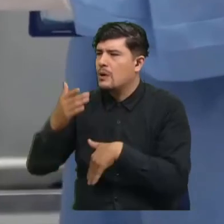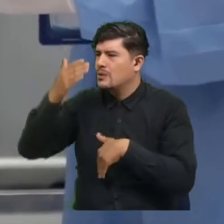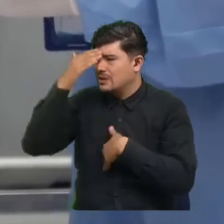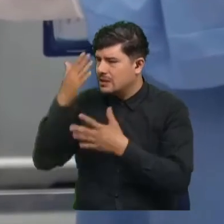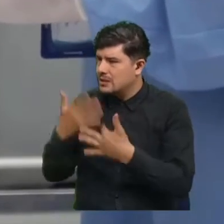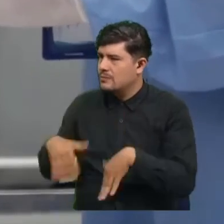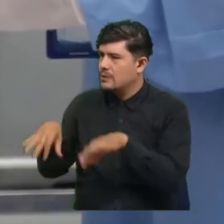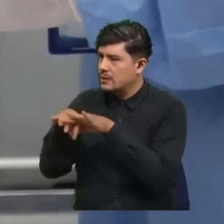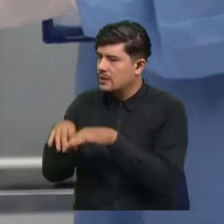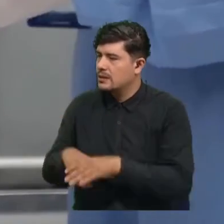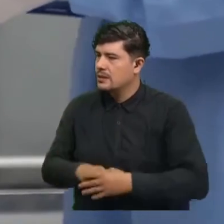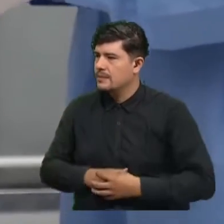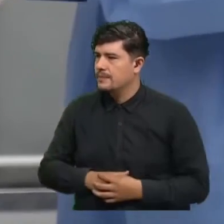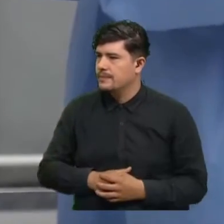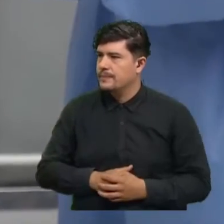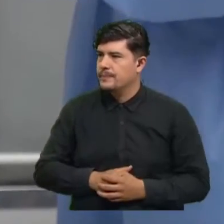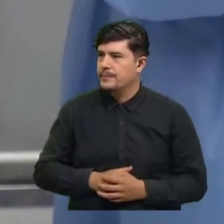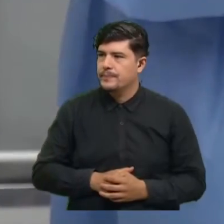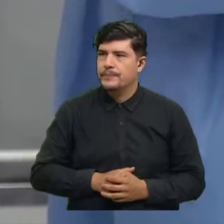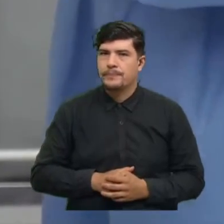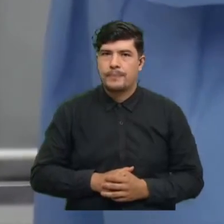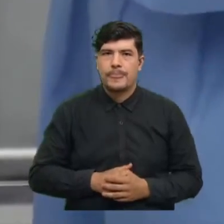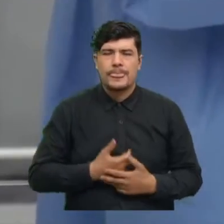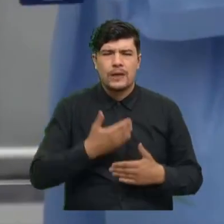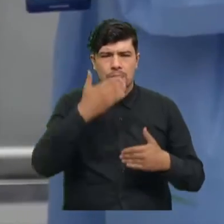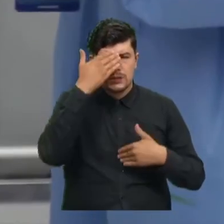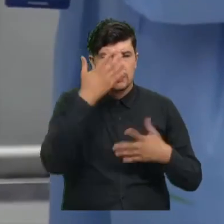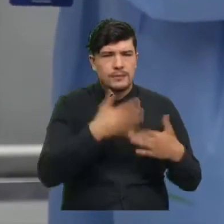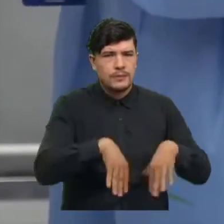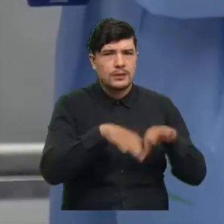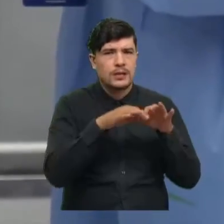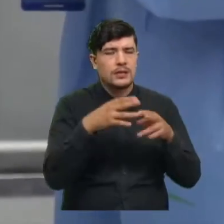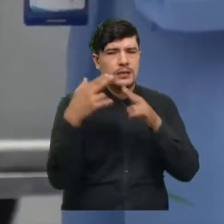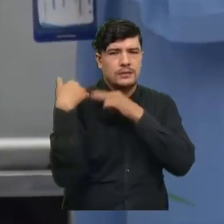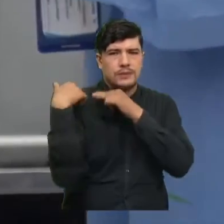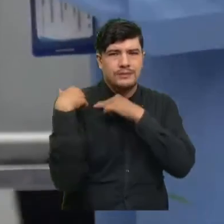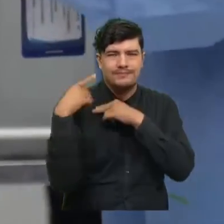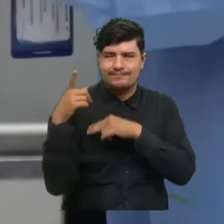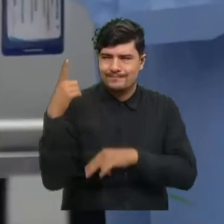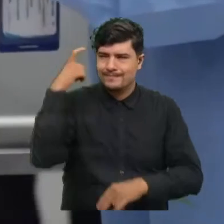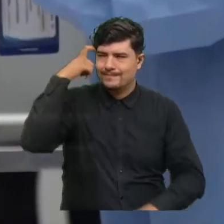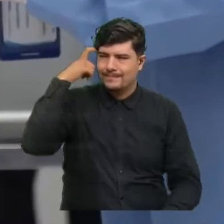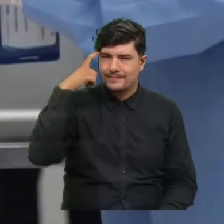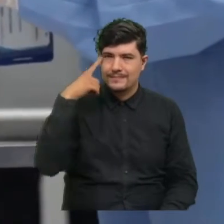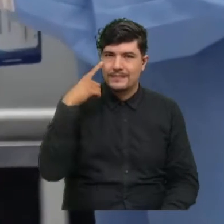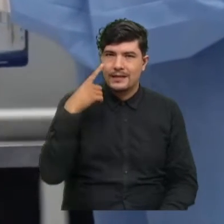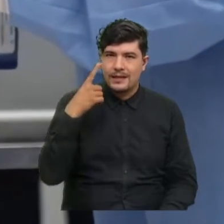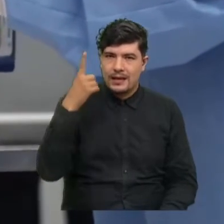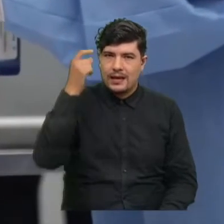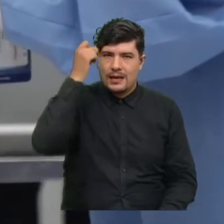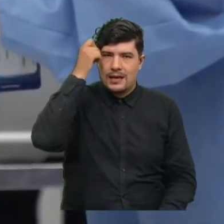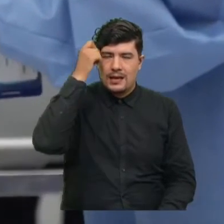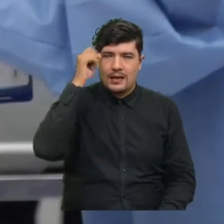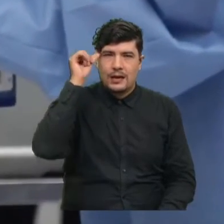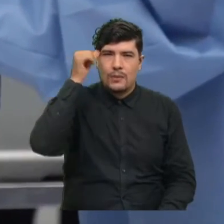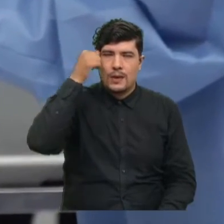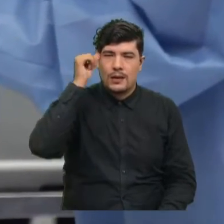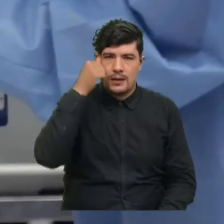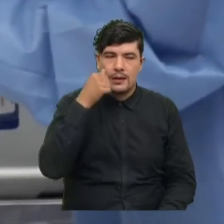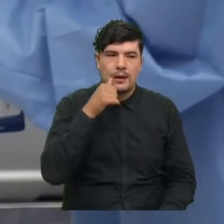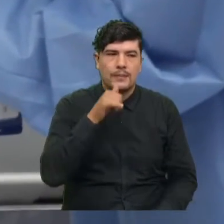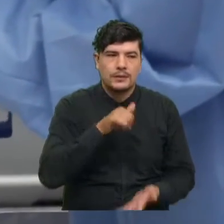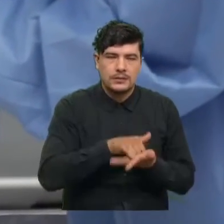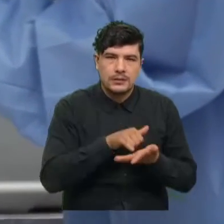hay que tomar conciencia y actuar con responsabilidad y usted me hacía recordar hoy no sólo el tema de gracias a dios